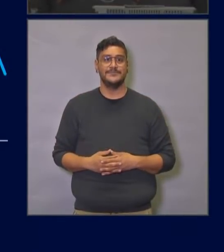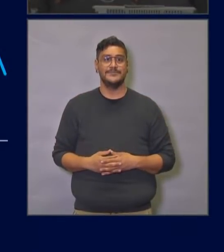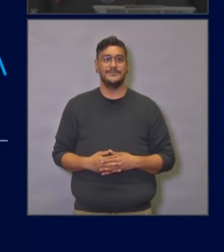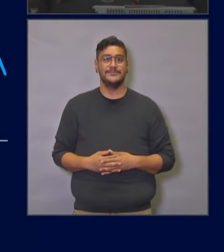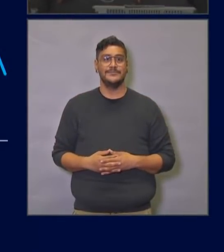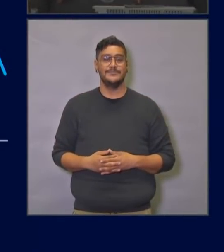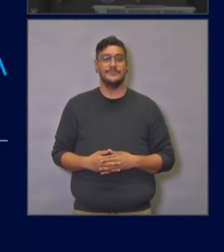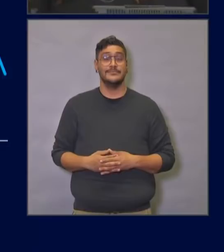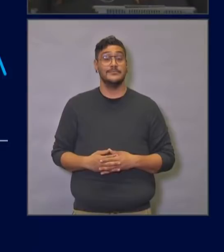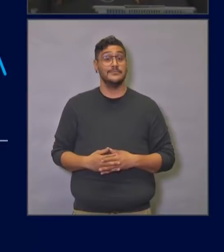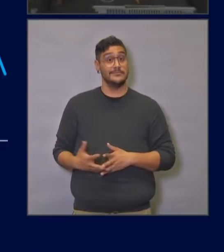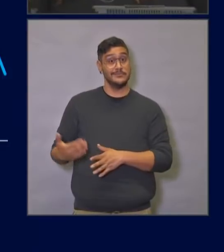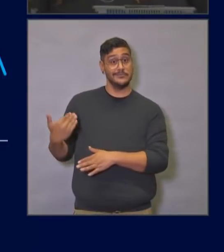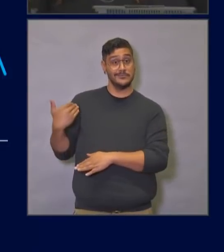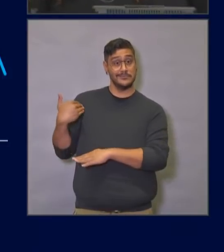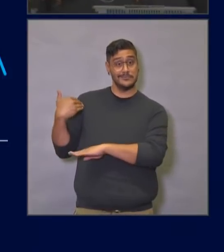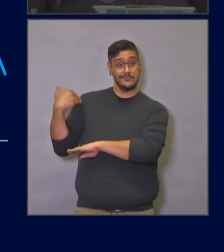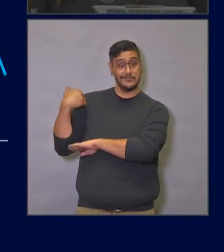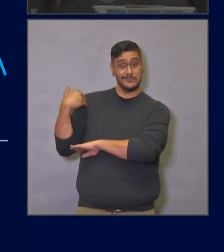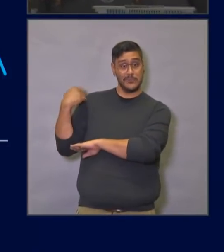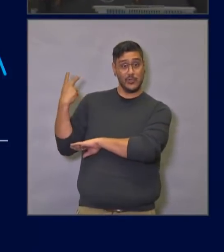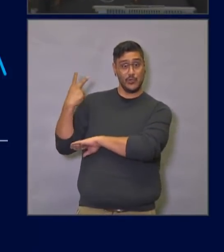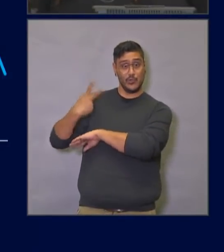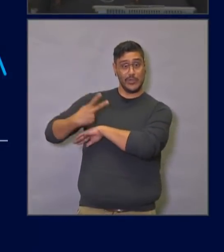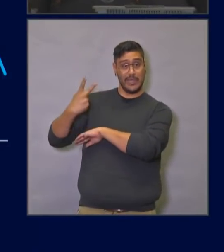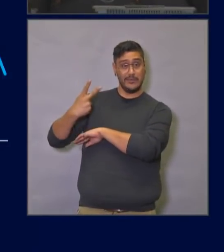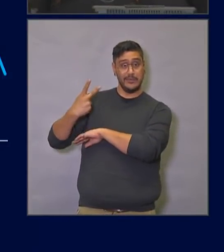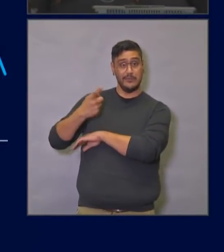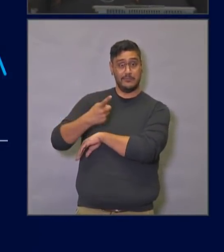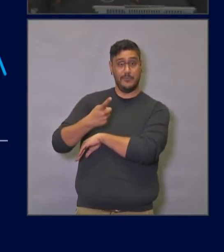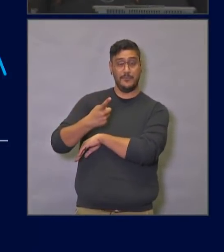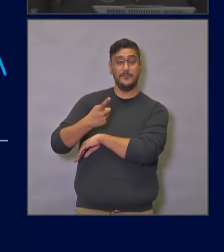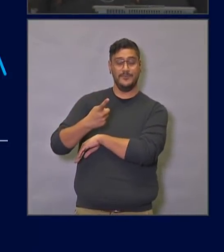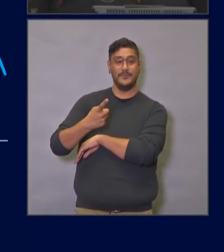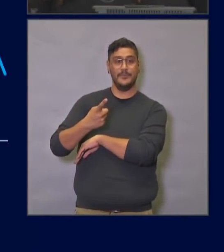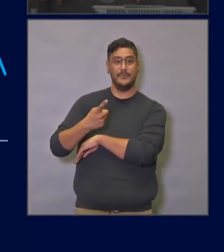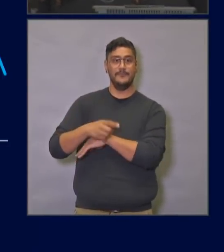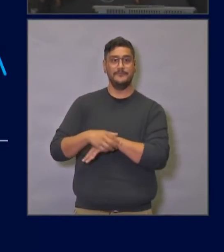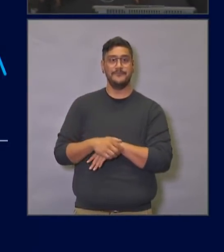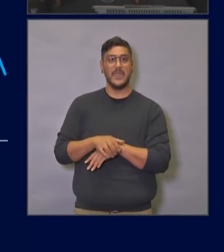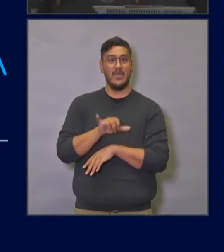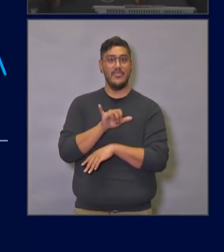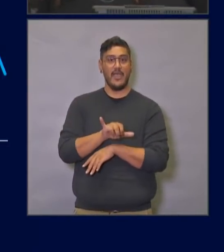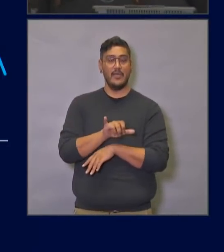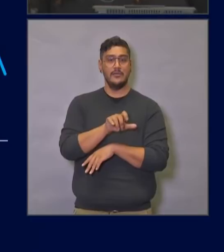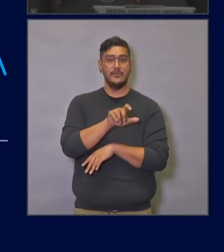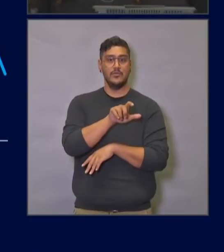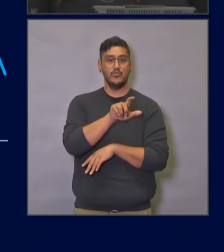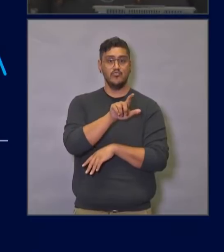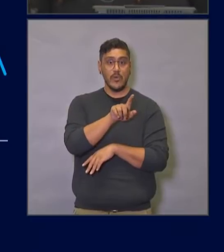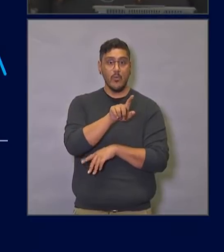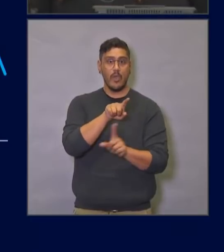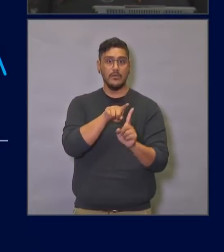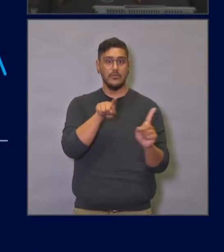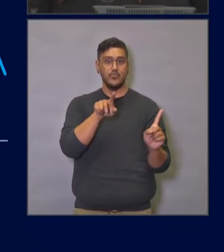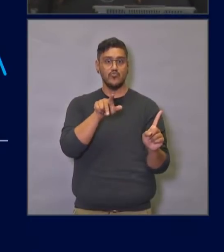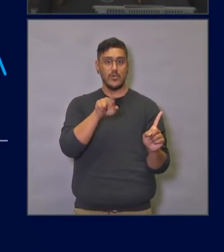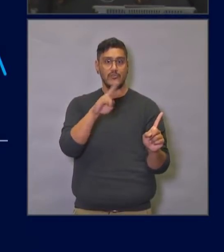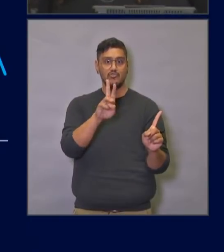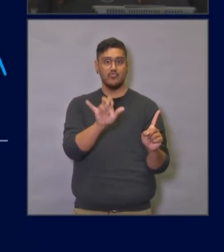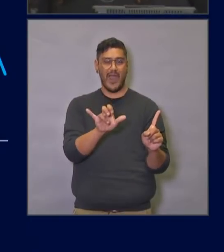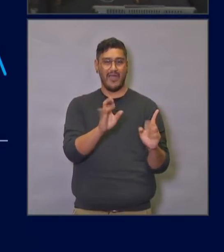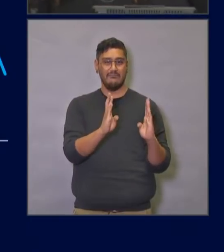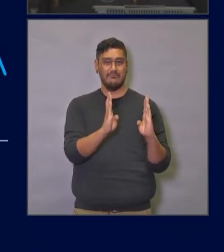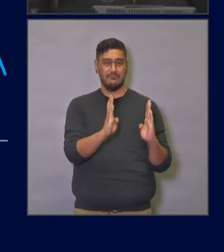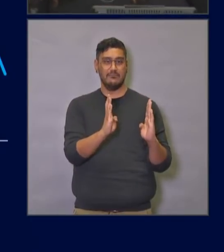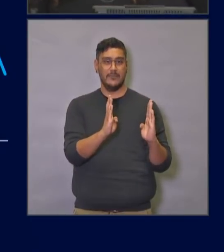Notaremos que los últimos 2 días de informes en este gráfico representan el 21 al 23 de julio y parecen mostrar